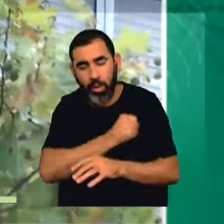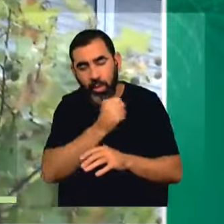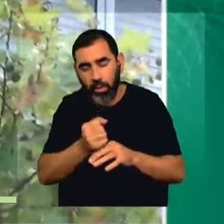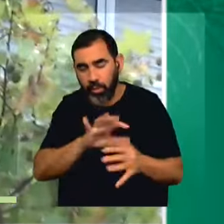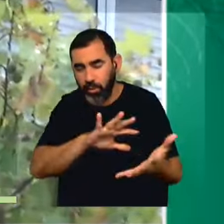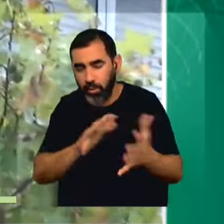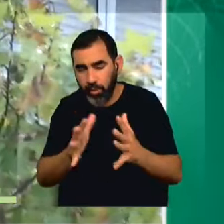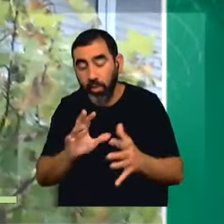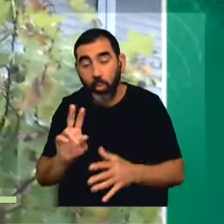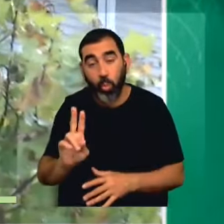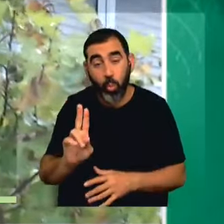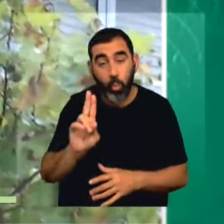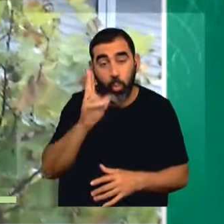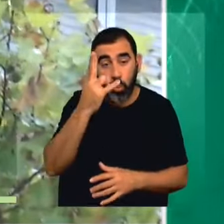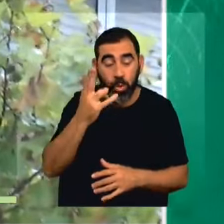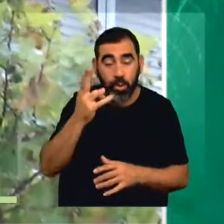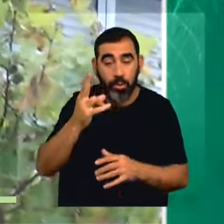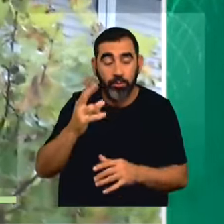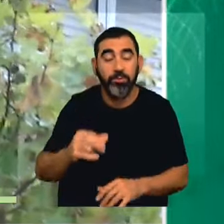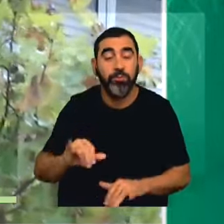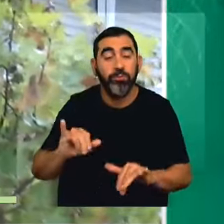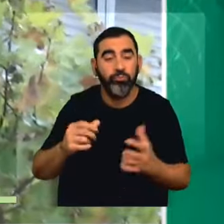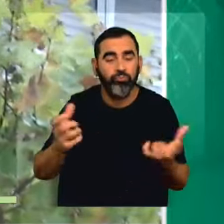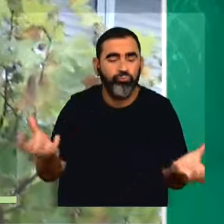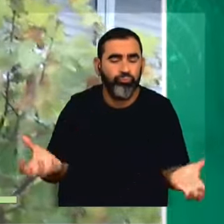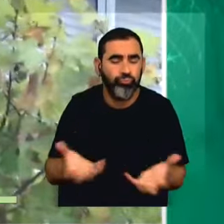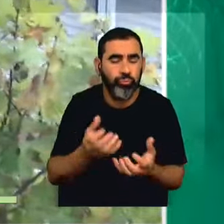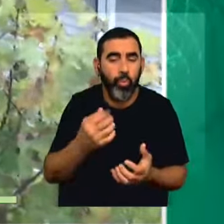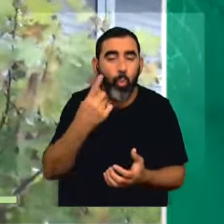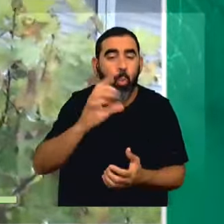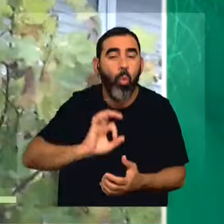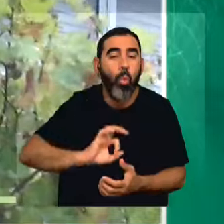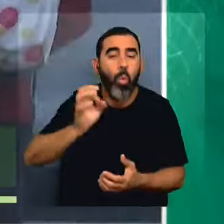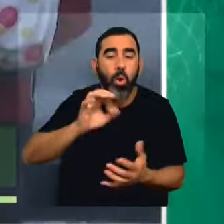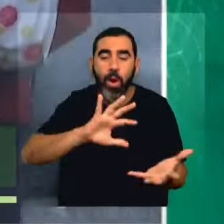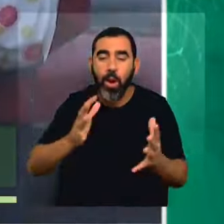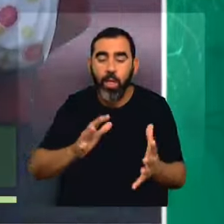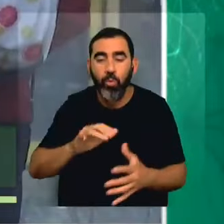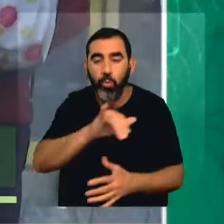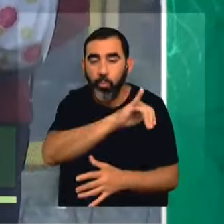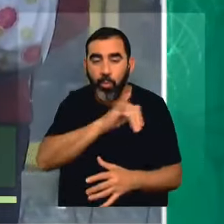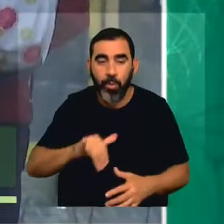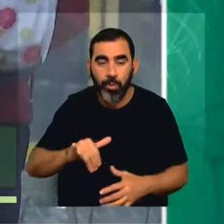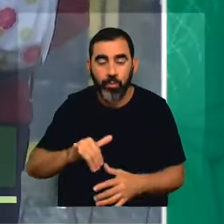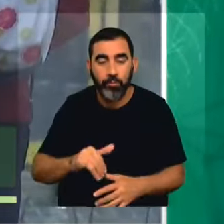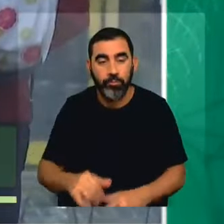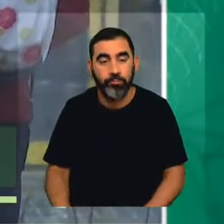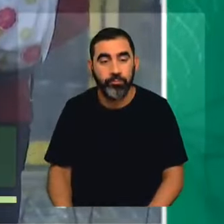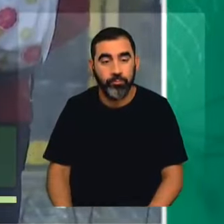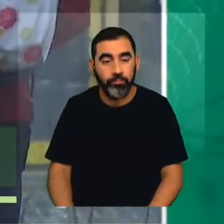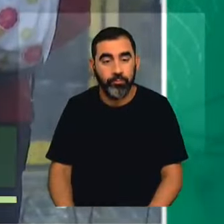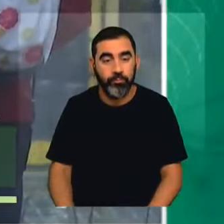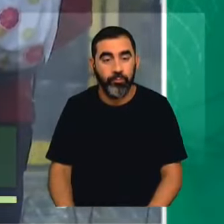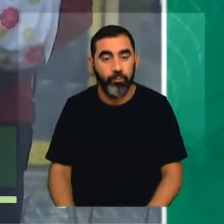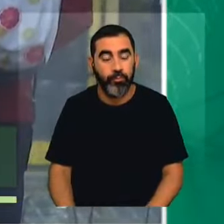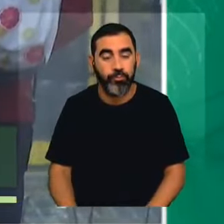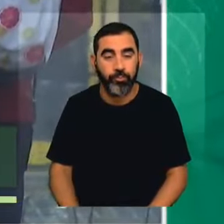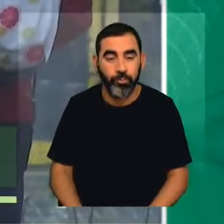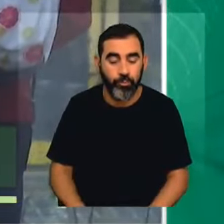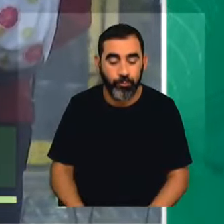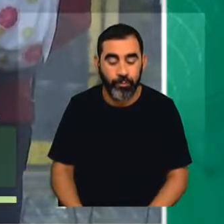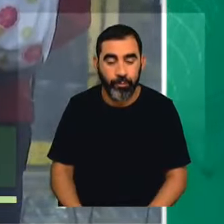menos Uruguay y el globo de hecho se ha calentado cerca de 1 grado sí por encima de El comienzo